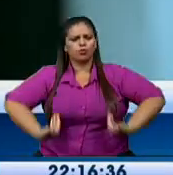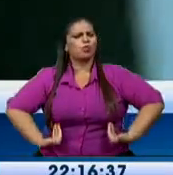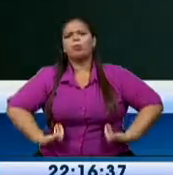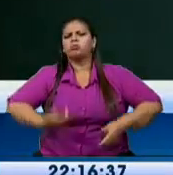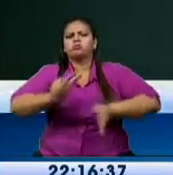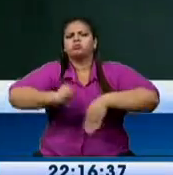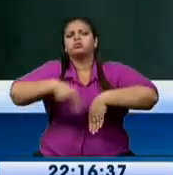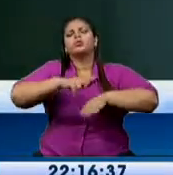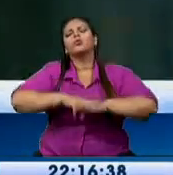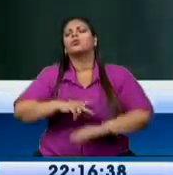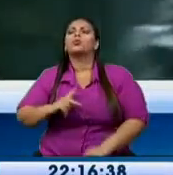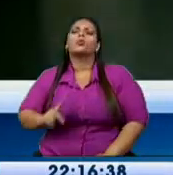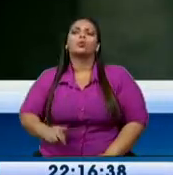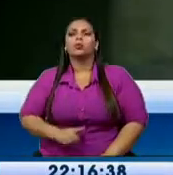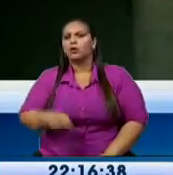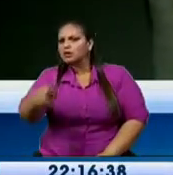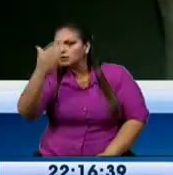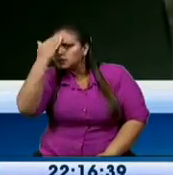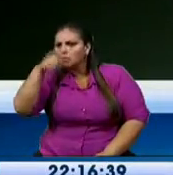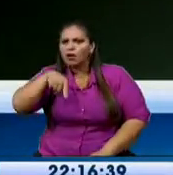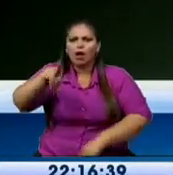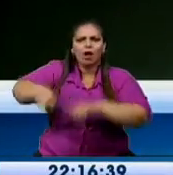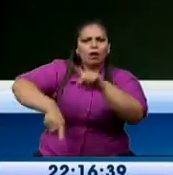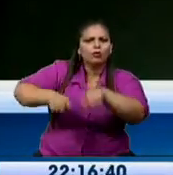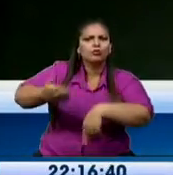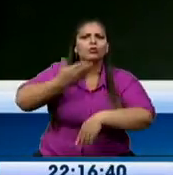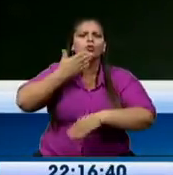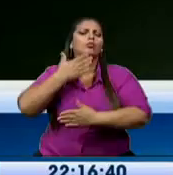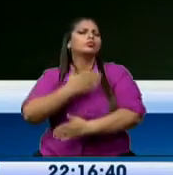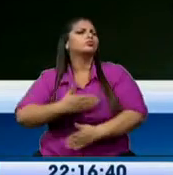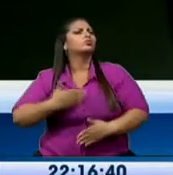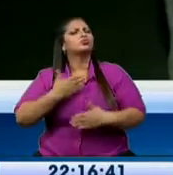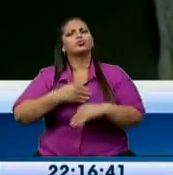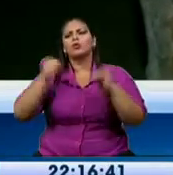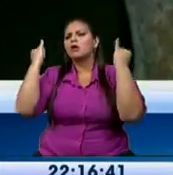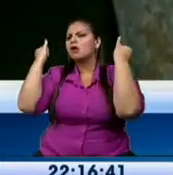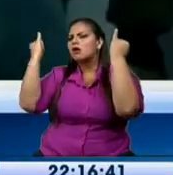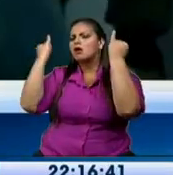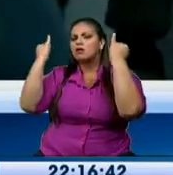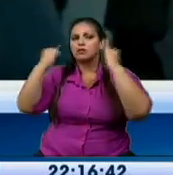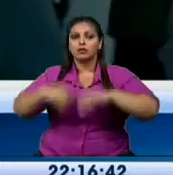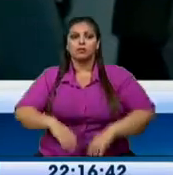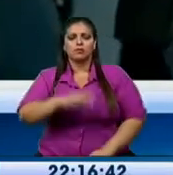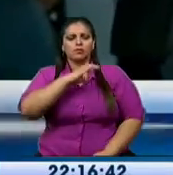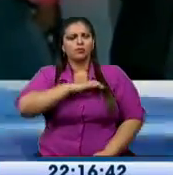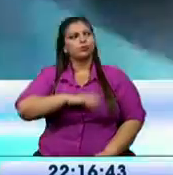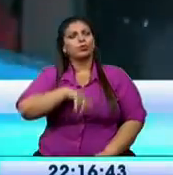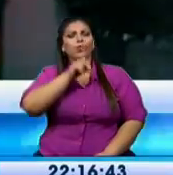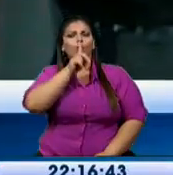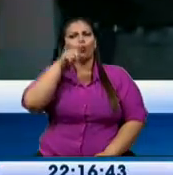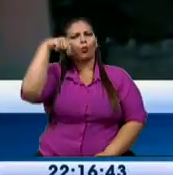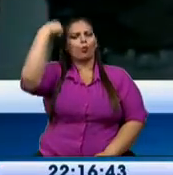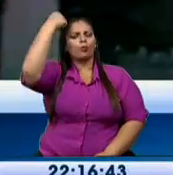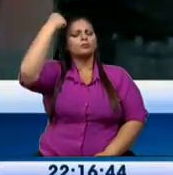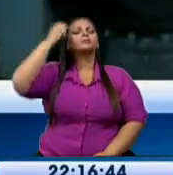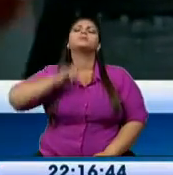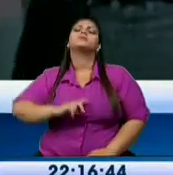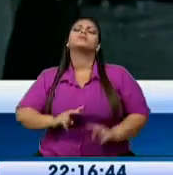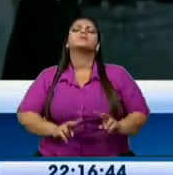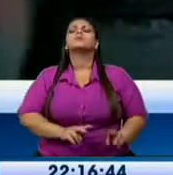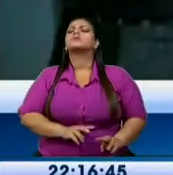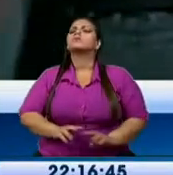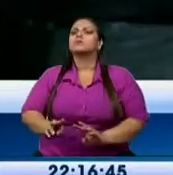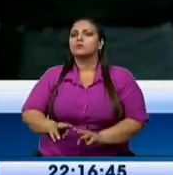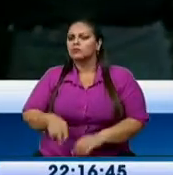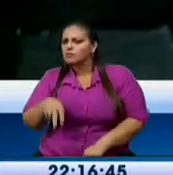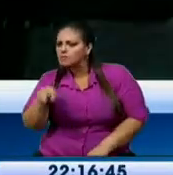Mariscal en busca de diversión. Caminaron y recorrieron las calles y esquinas donde presuntamente operaban estos individuos, ofertando